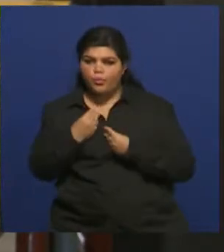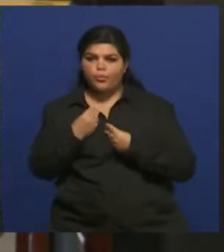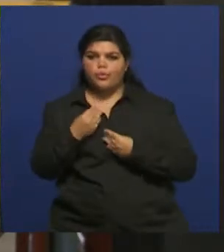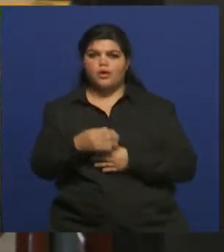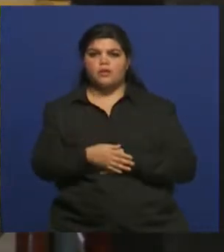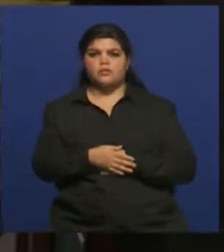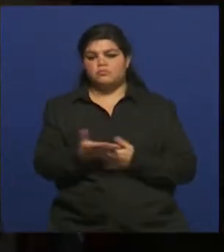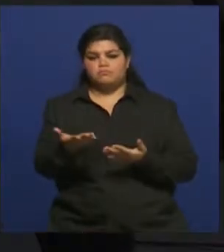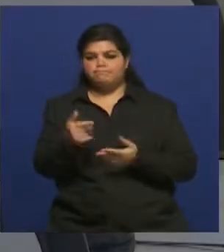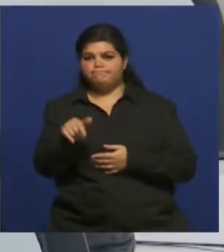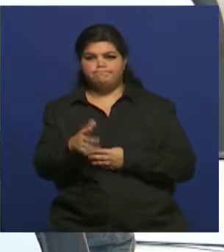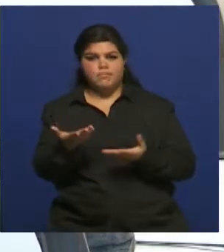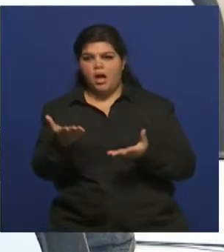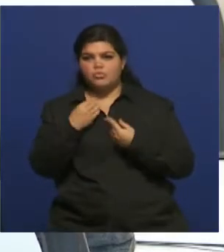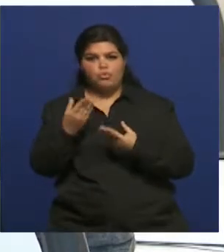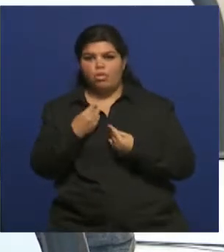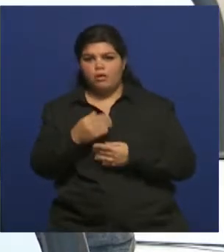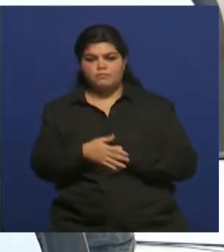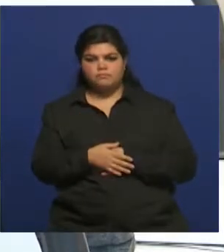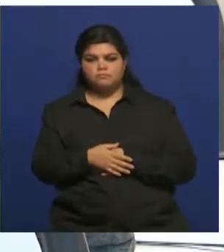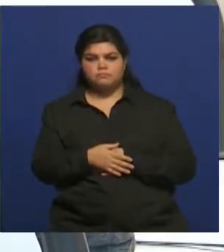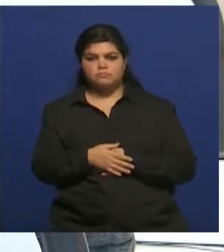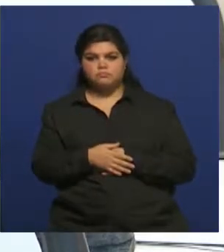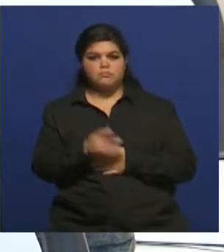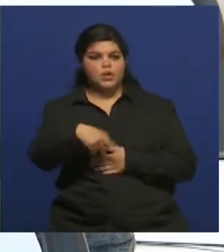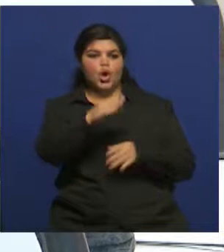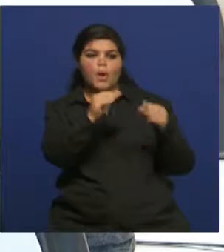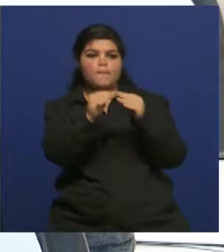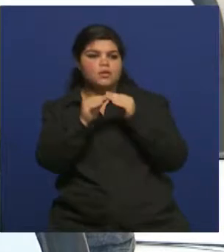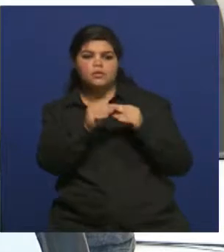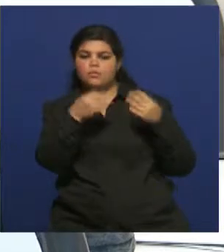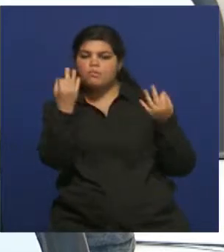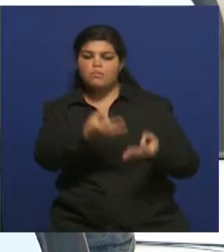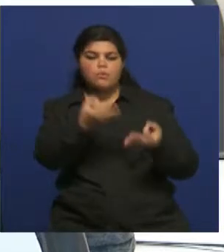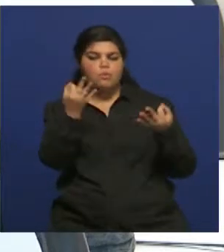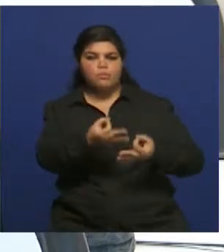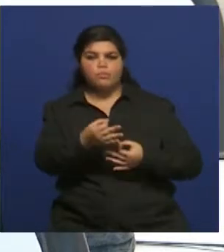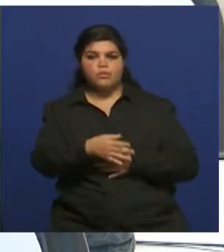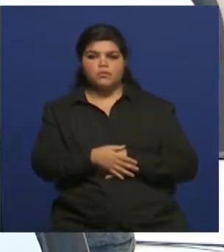Es bueno eso. La verdad que son muy buenos compañeros.